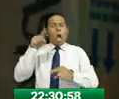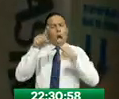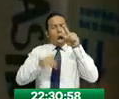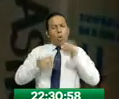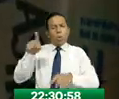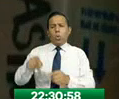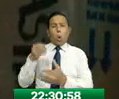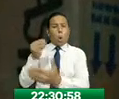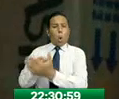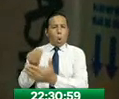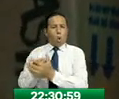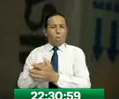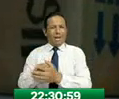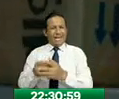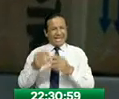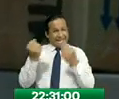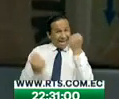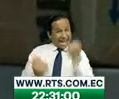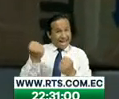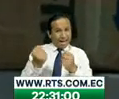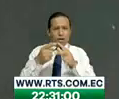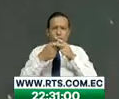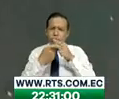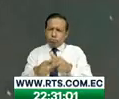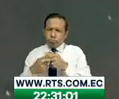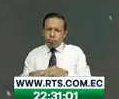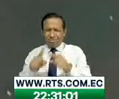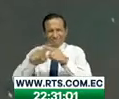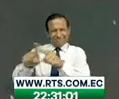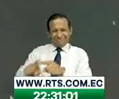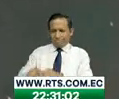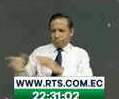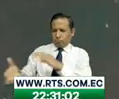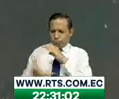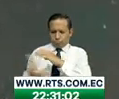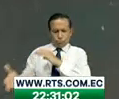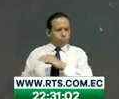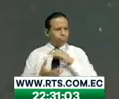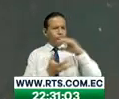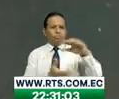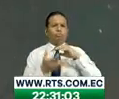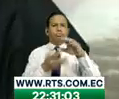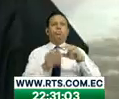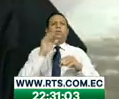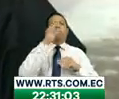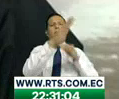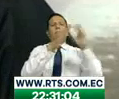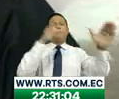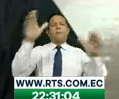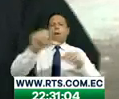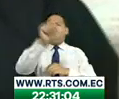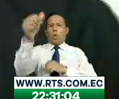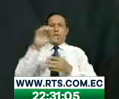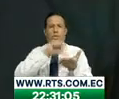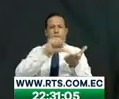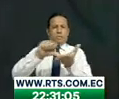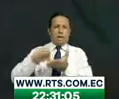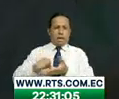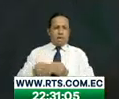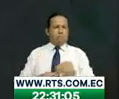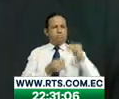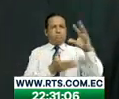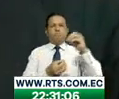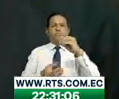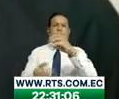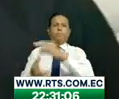vehículos, alimentos de primera necesidad, ropa y otros artículos para sus familiares en diferentes ciudades. Es un gran alivio porque nos